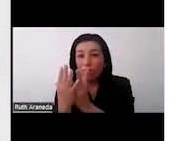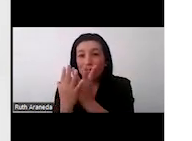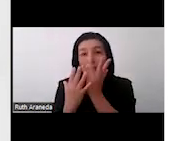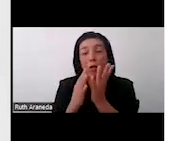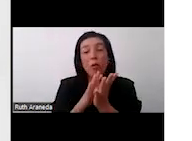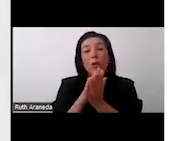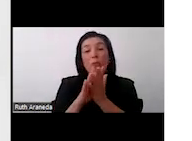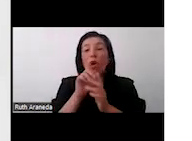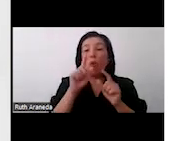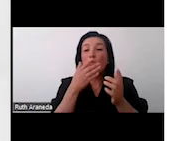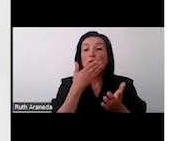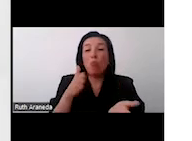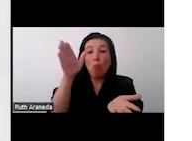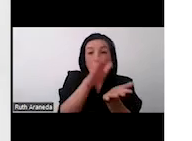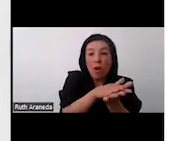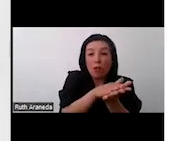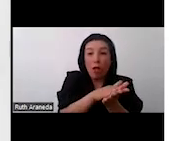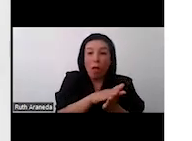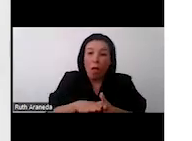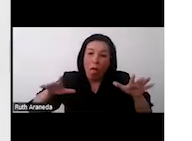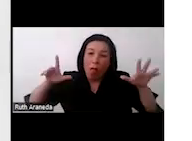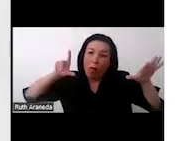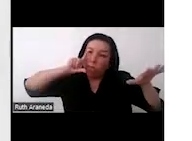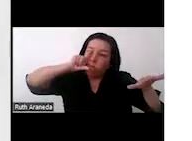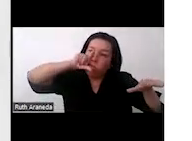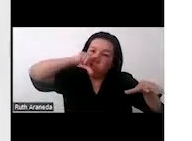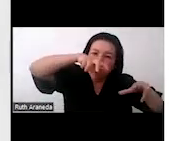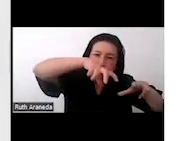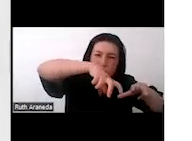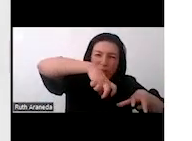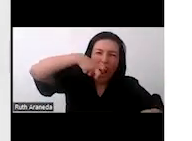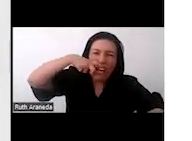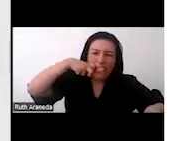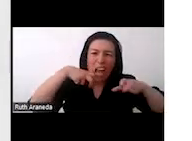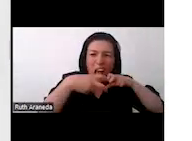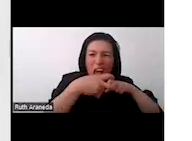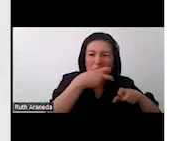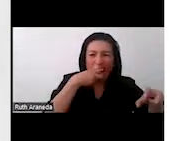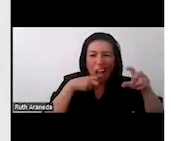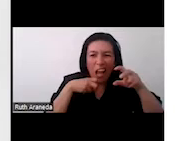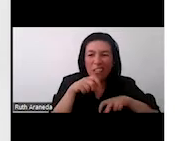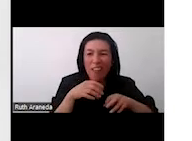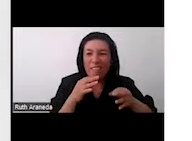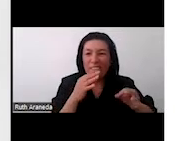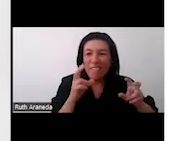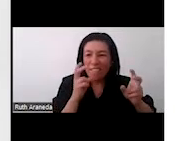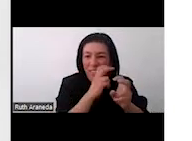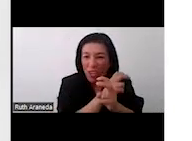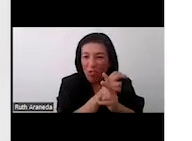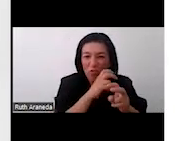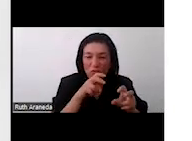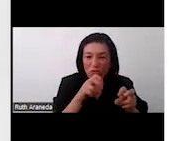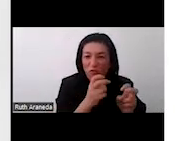carroñeros, comerse y degradar las bacterias y los virus que traen